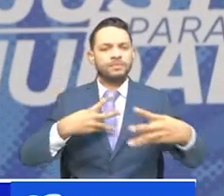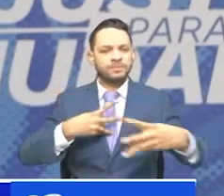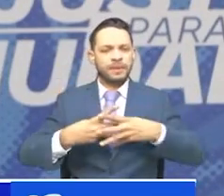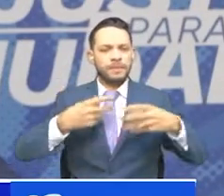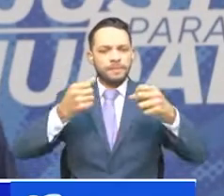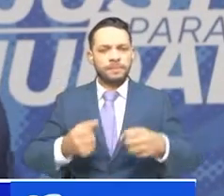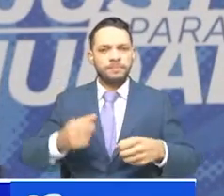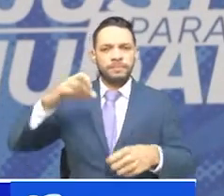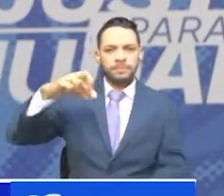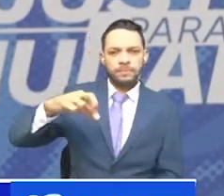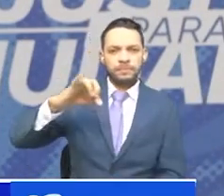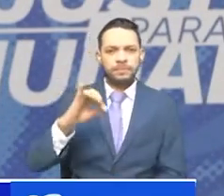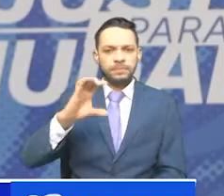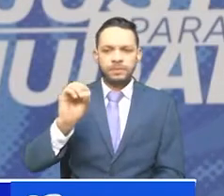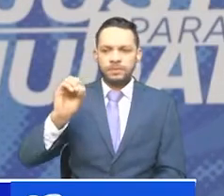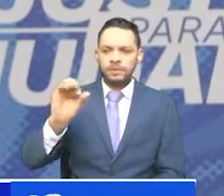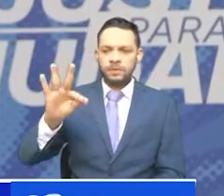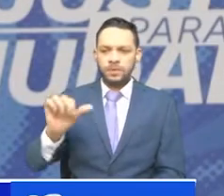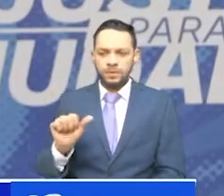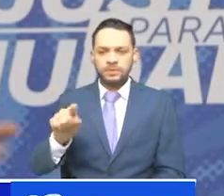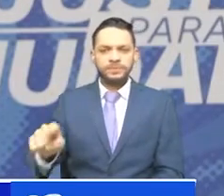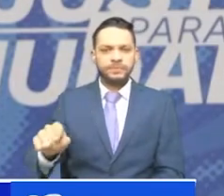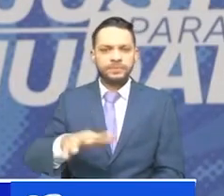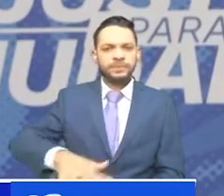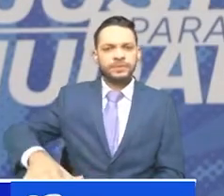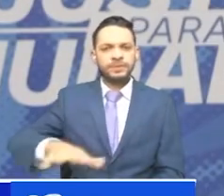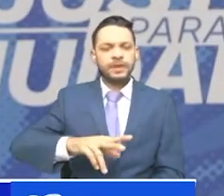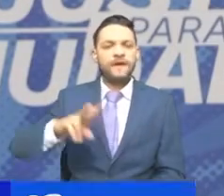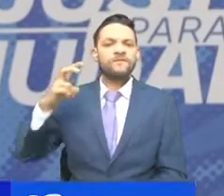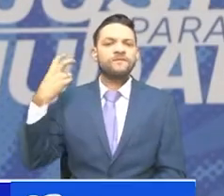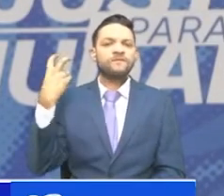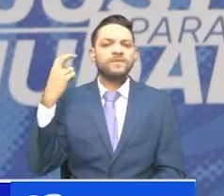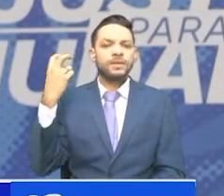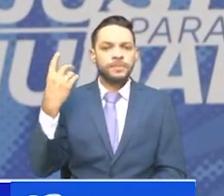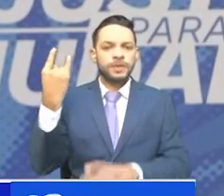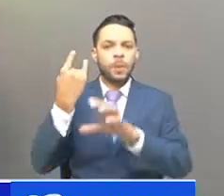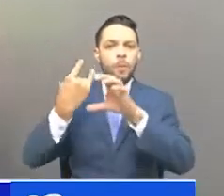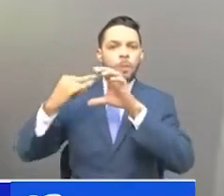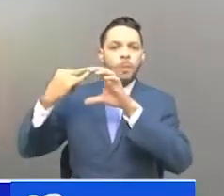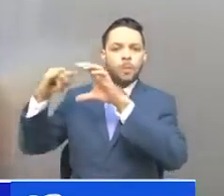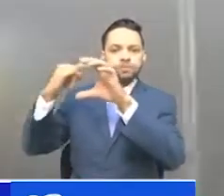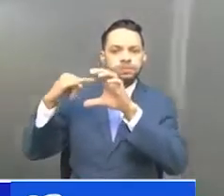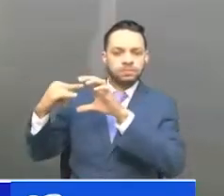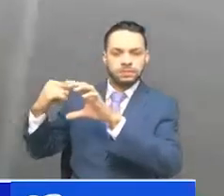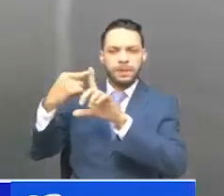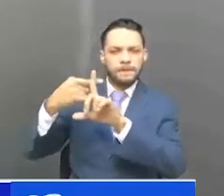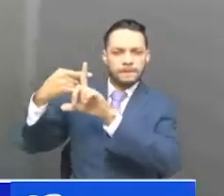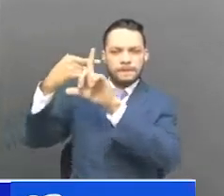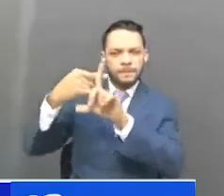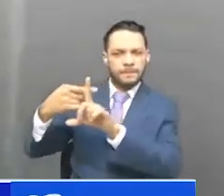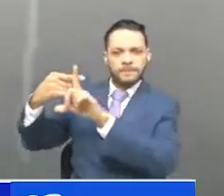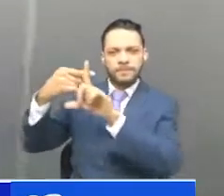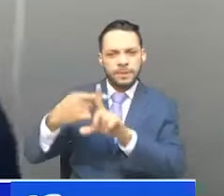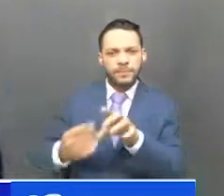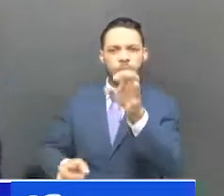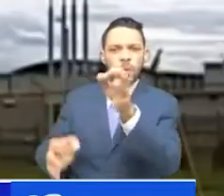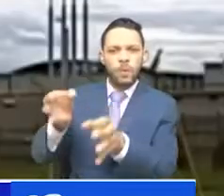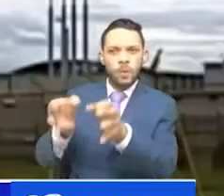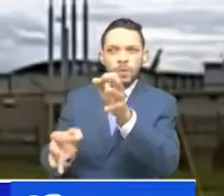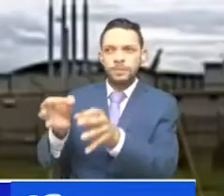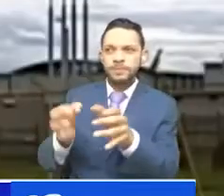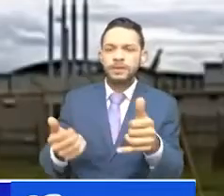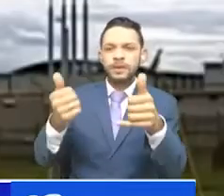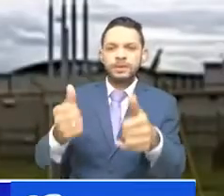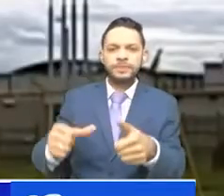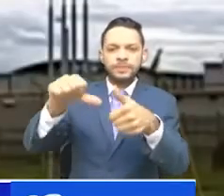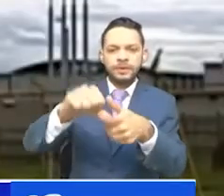integrado por funcionarios de la Fiscalía, Procuraduría y el Ministerio de Justicia. Frente a Matos, el empresario será trasladado a la cárcel